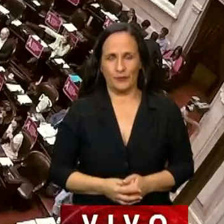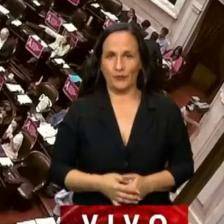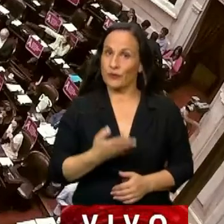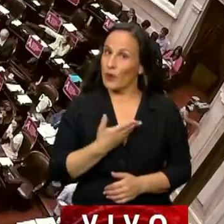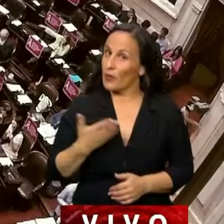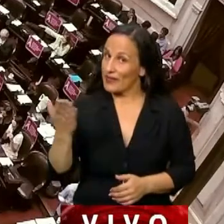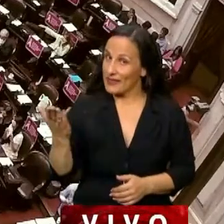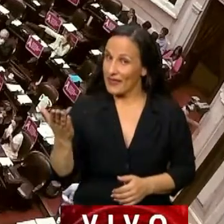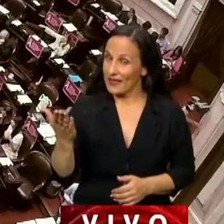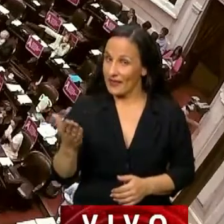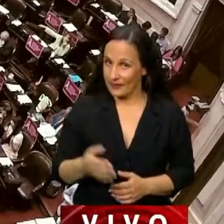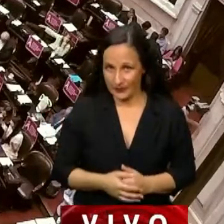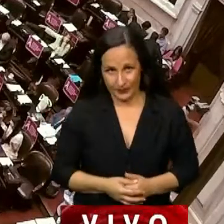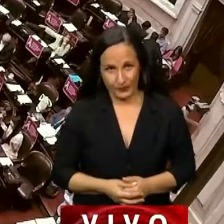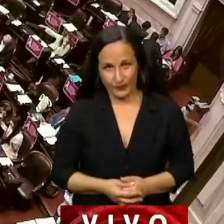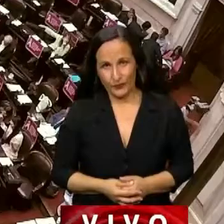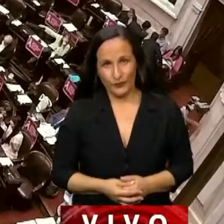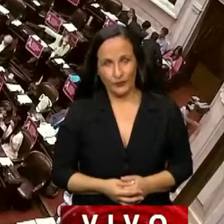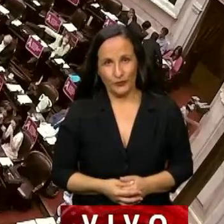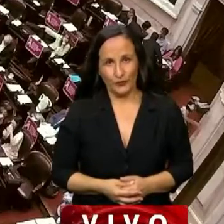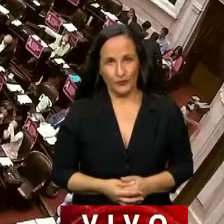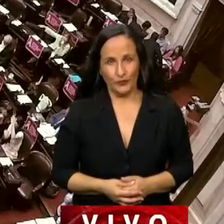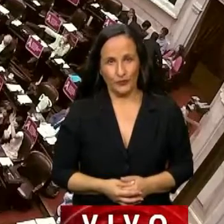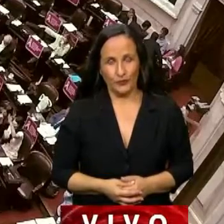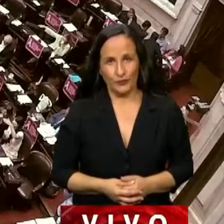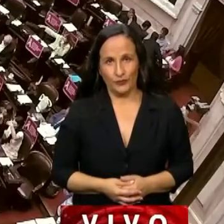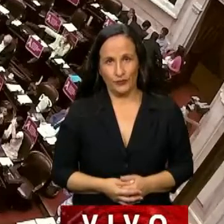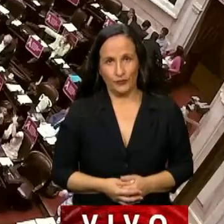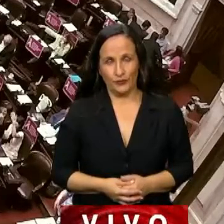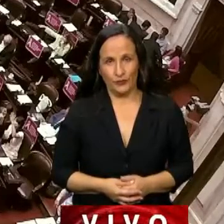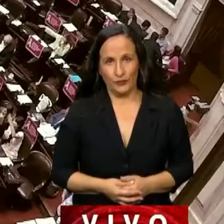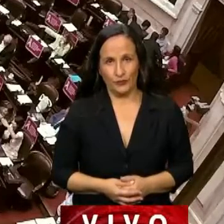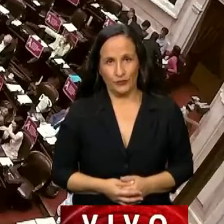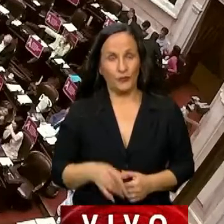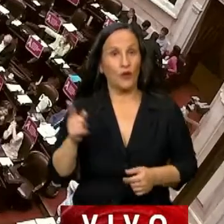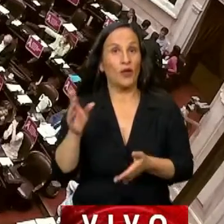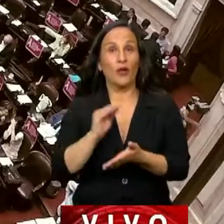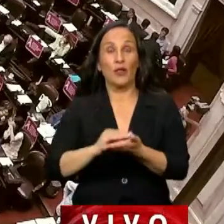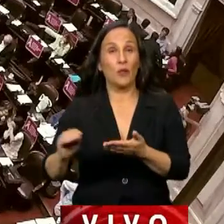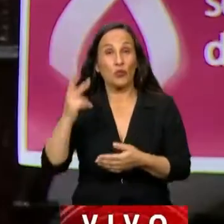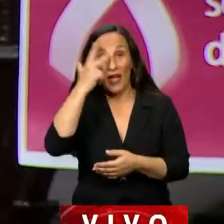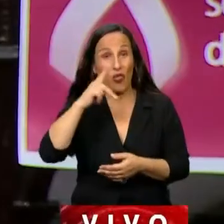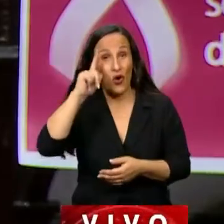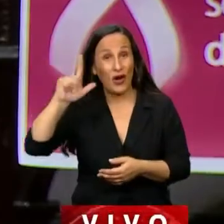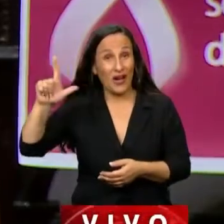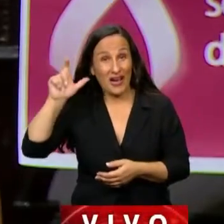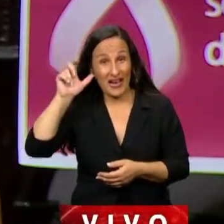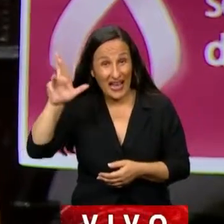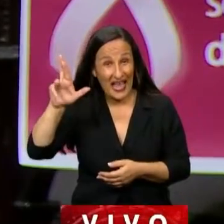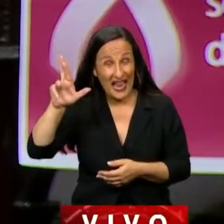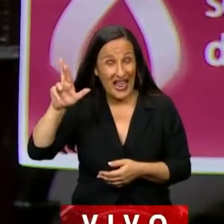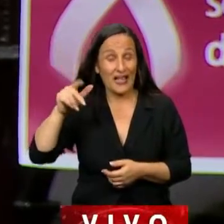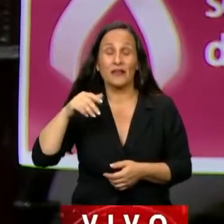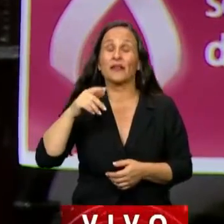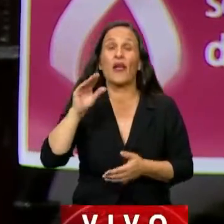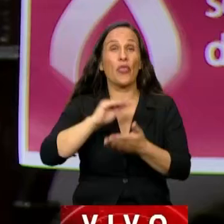Señor presidente, hago mía todas y cada una de las palabras del diputado Heller y del diputado